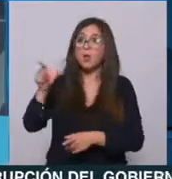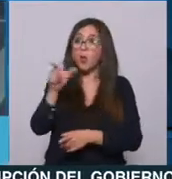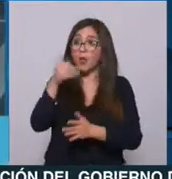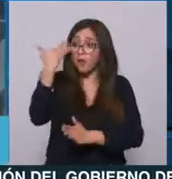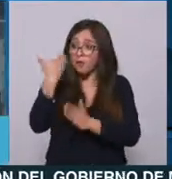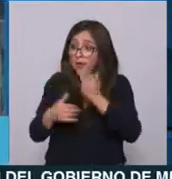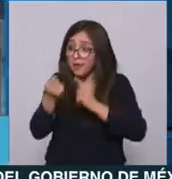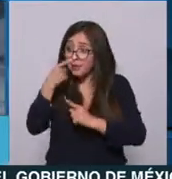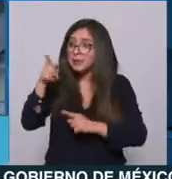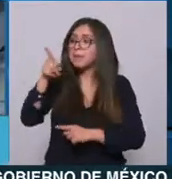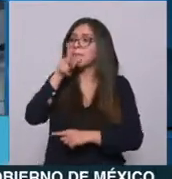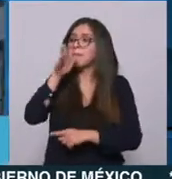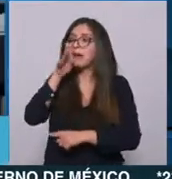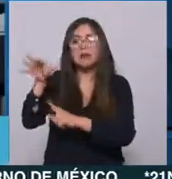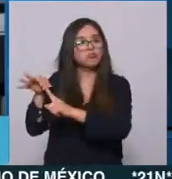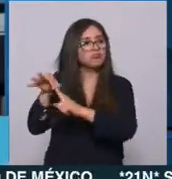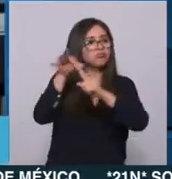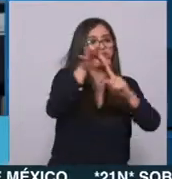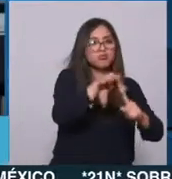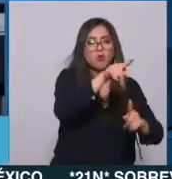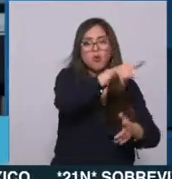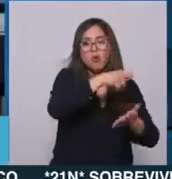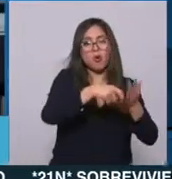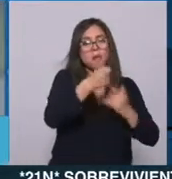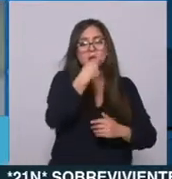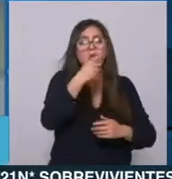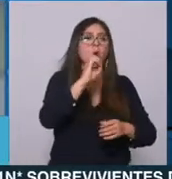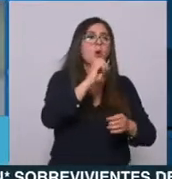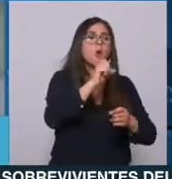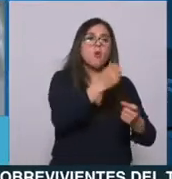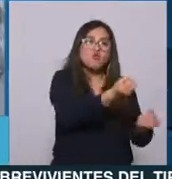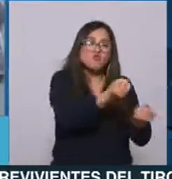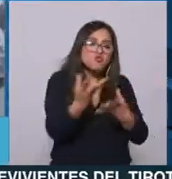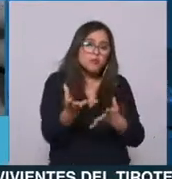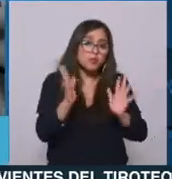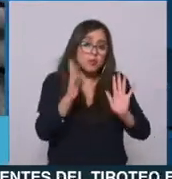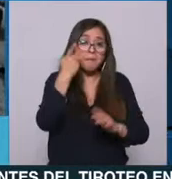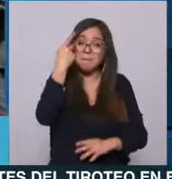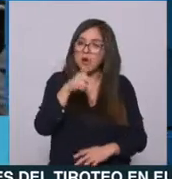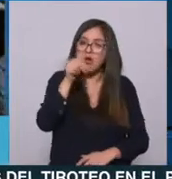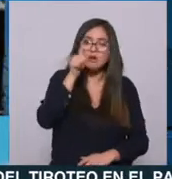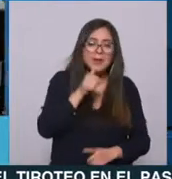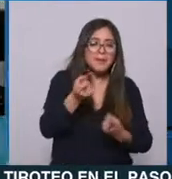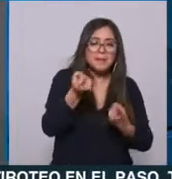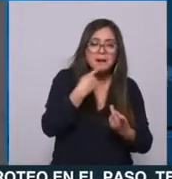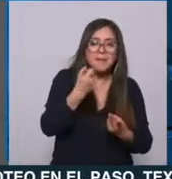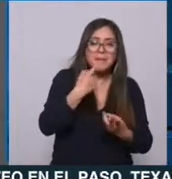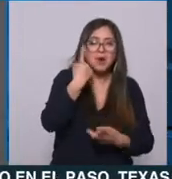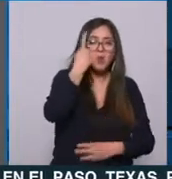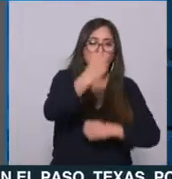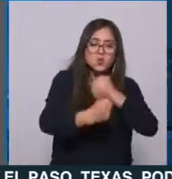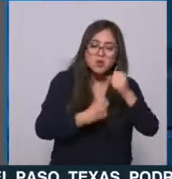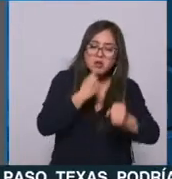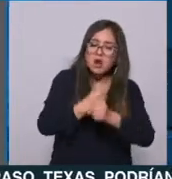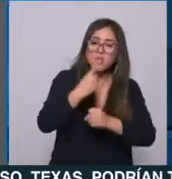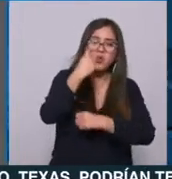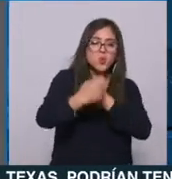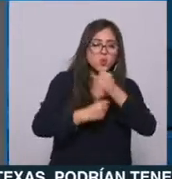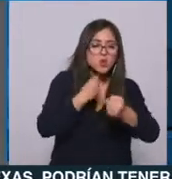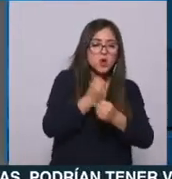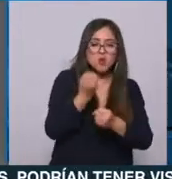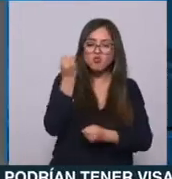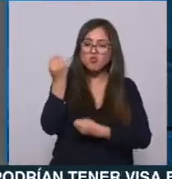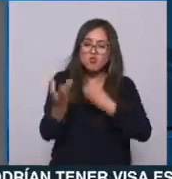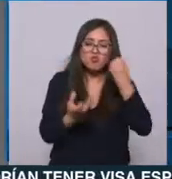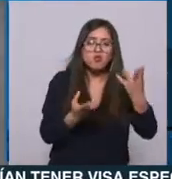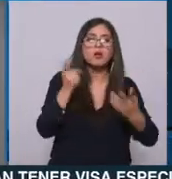específicamente eso es lo menos que podemos hacer, pero casi siempre el abasto año con año está garantizado para el 90%